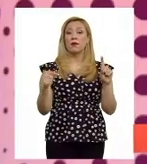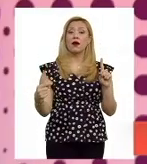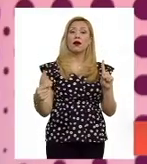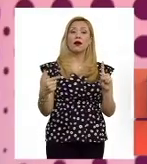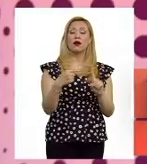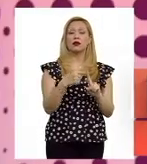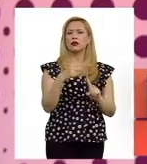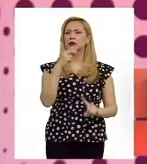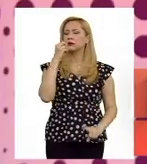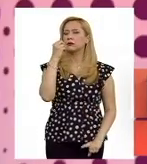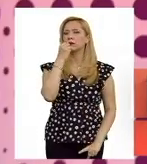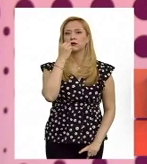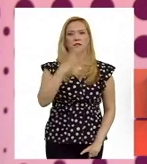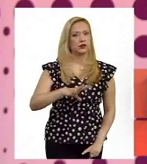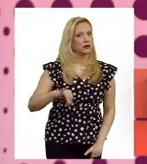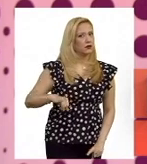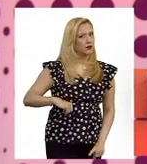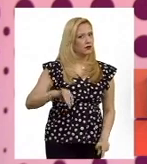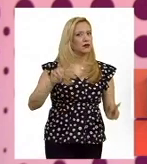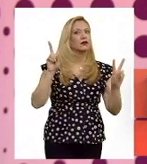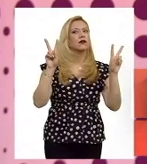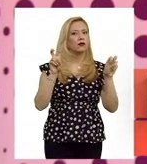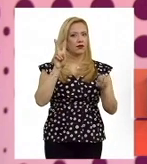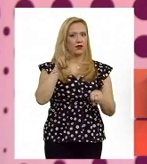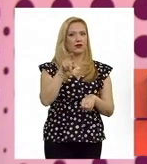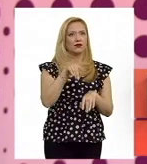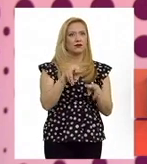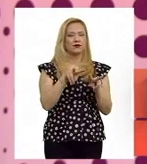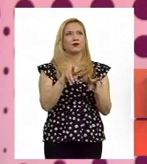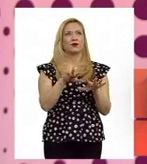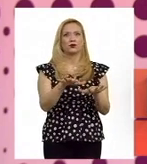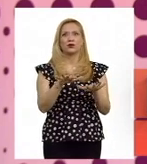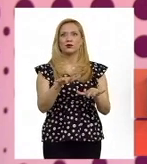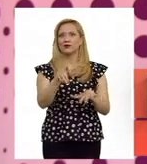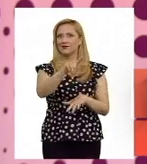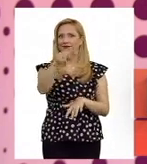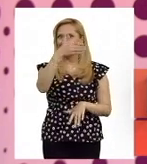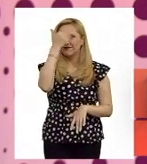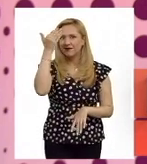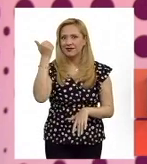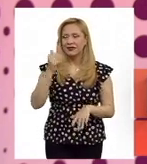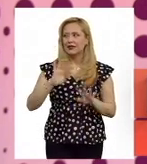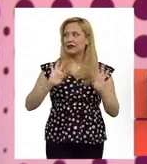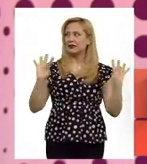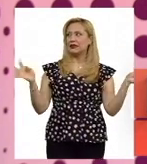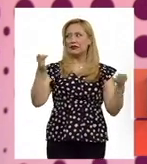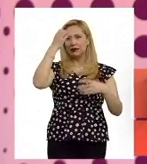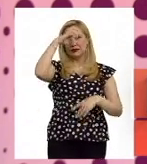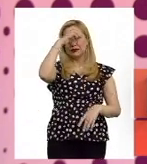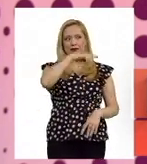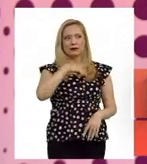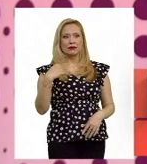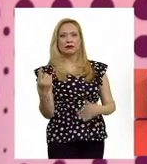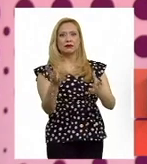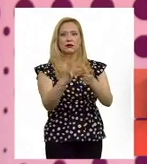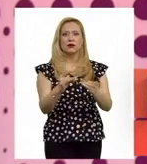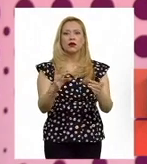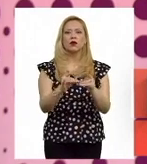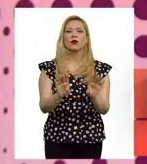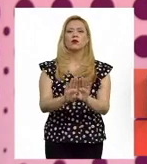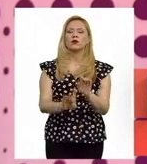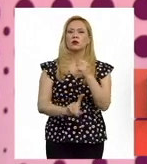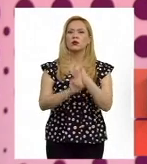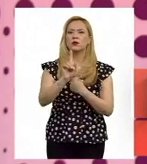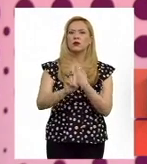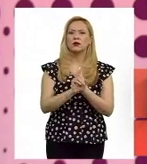conversación muy interesante con con mi colega y varios colegas en relación a las afectaciones que